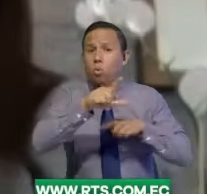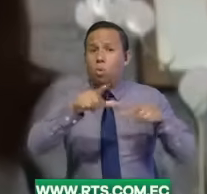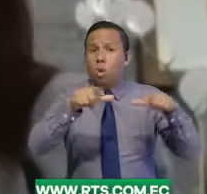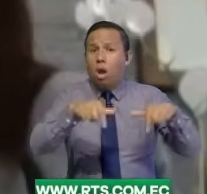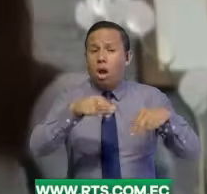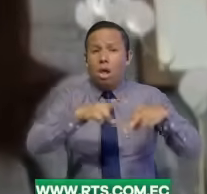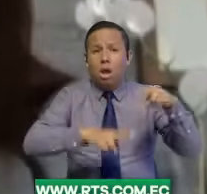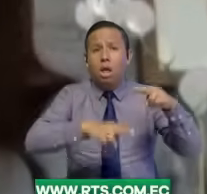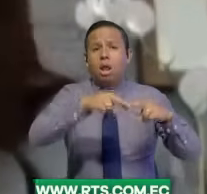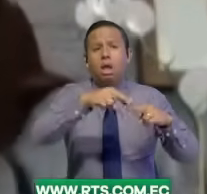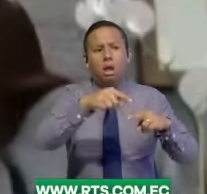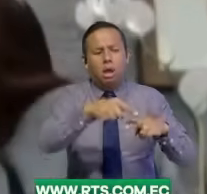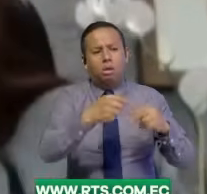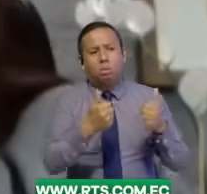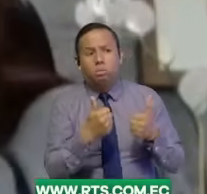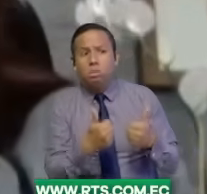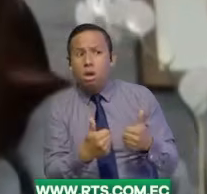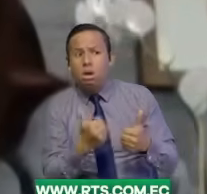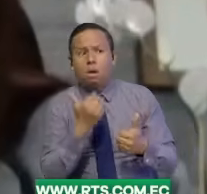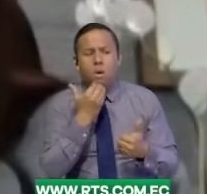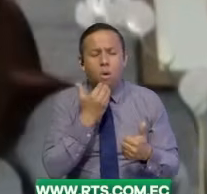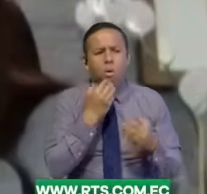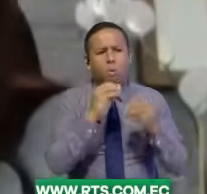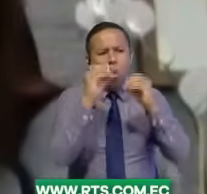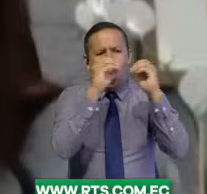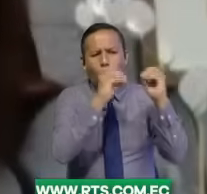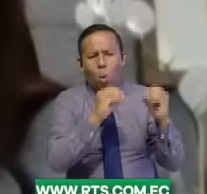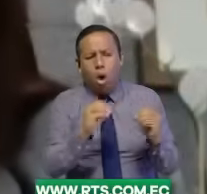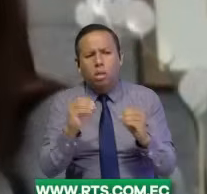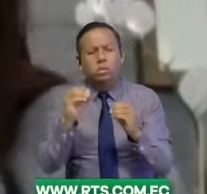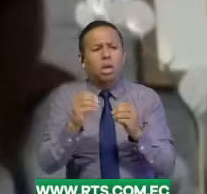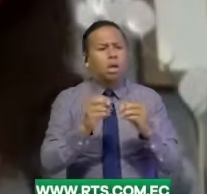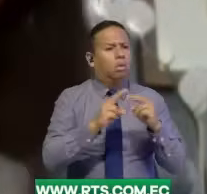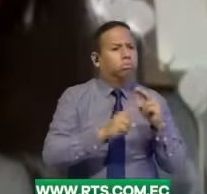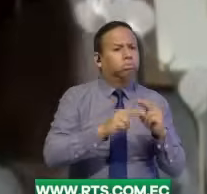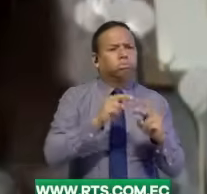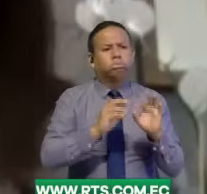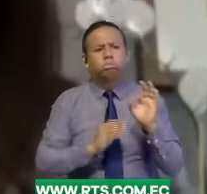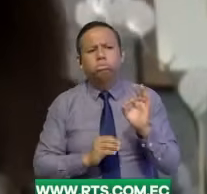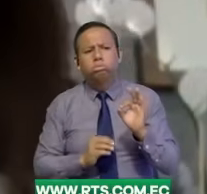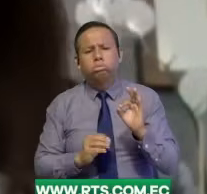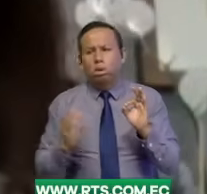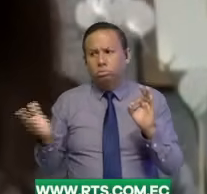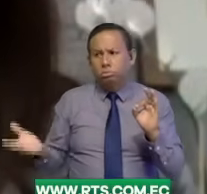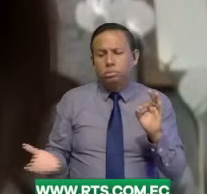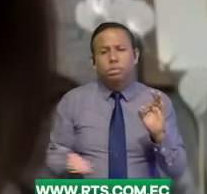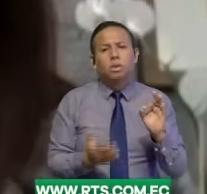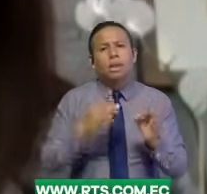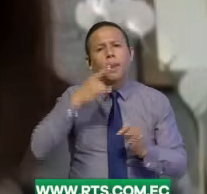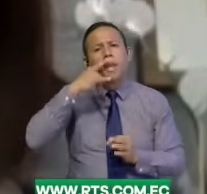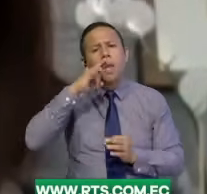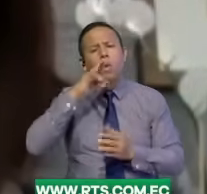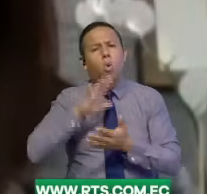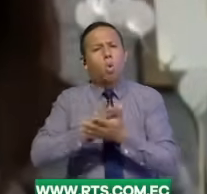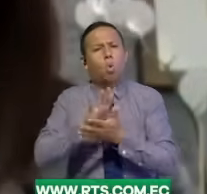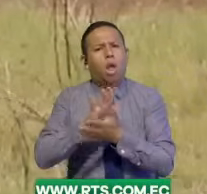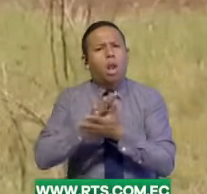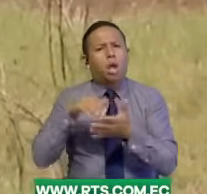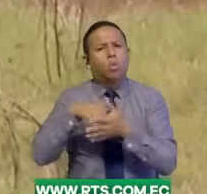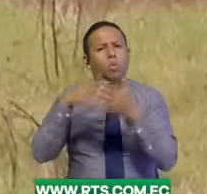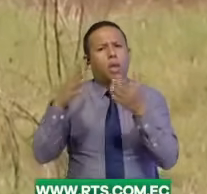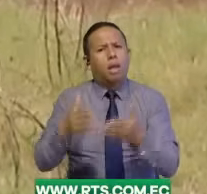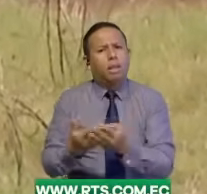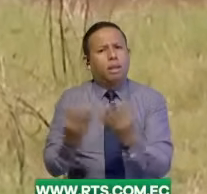esté apta y esté organizada y en buenas condiciones para recibir a los estudiantes, ¿no?